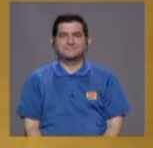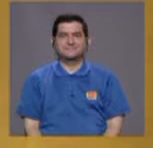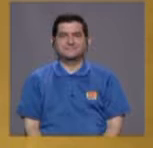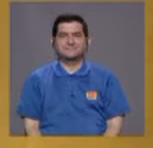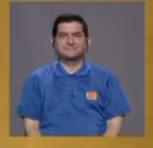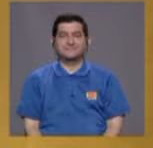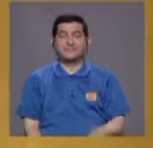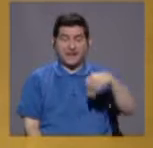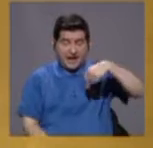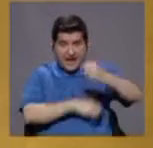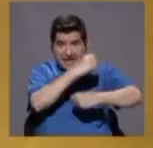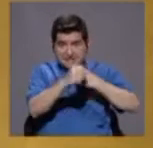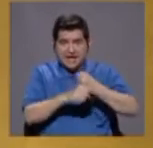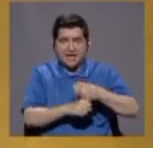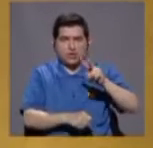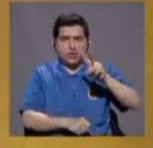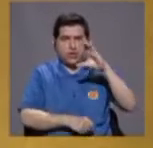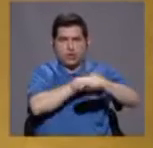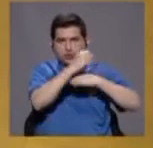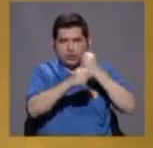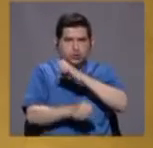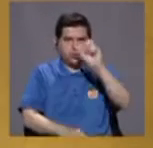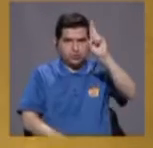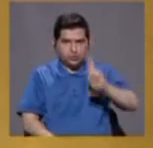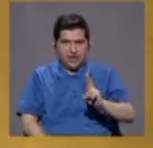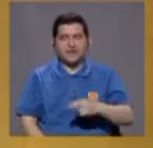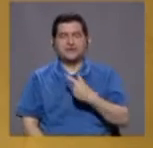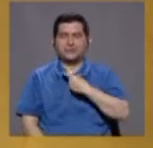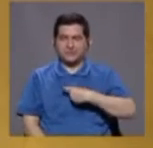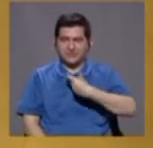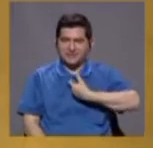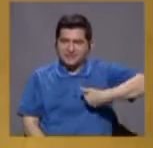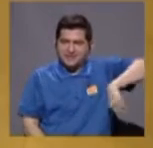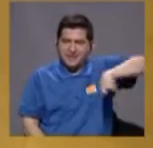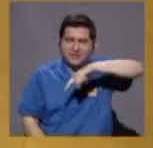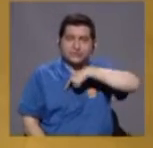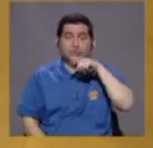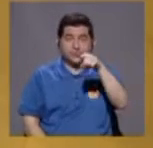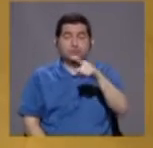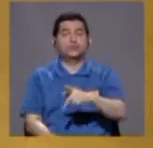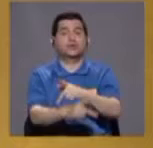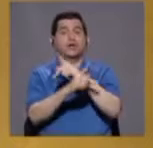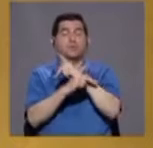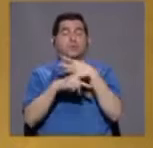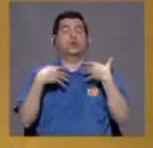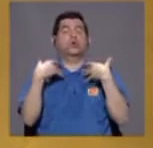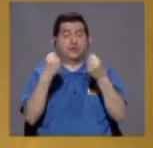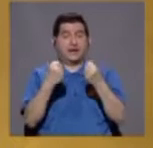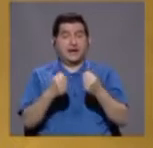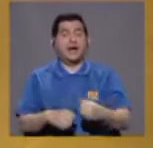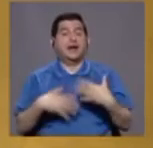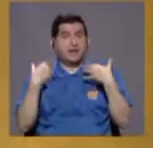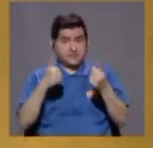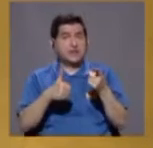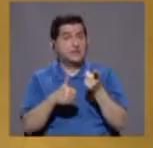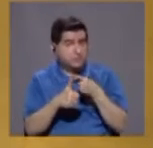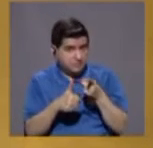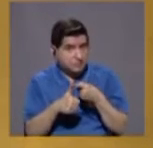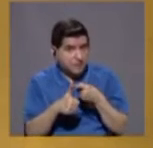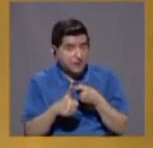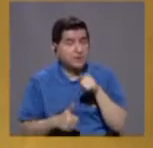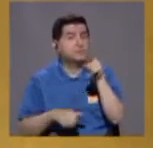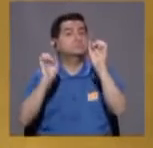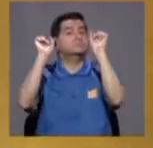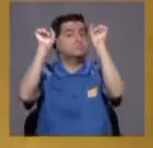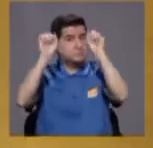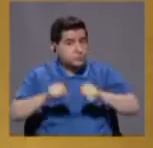En este año del Bicentenario, amigas y amigos, les deseamos que protejan su salud. La salud va primero. Si